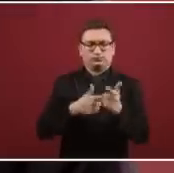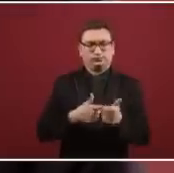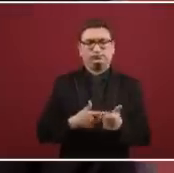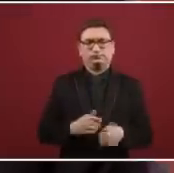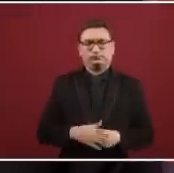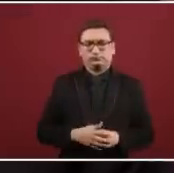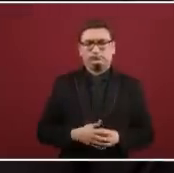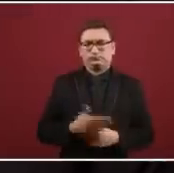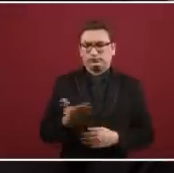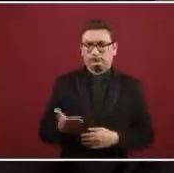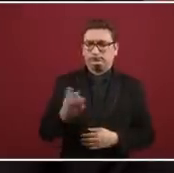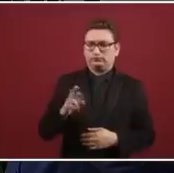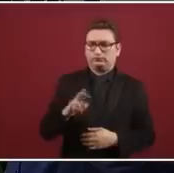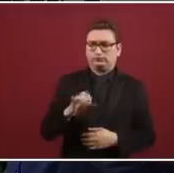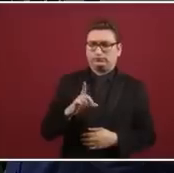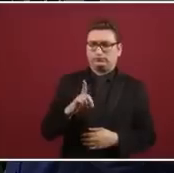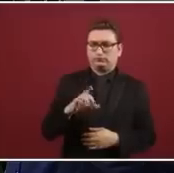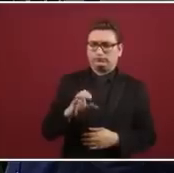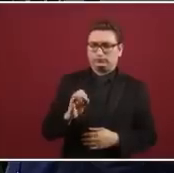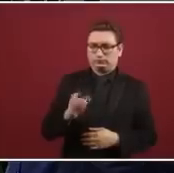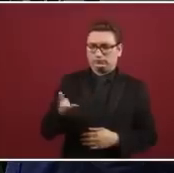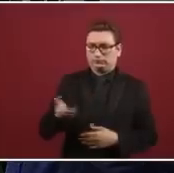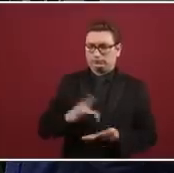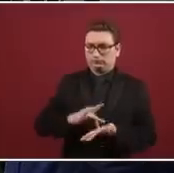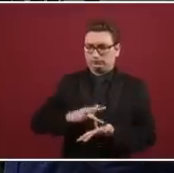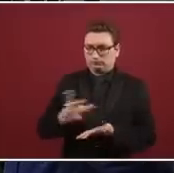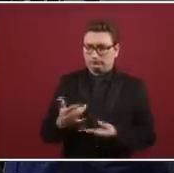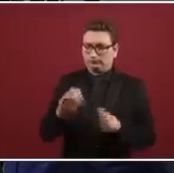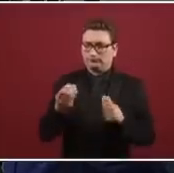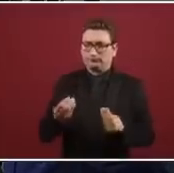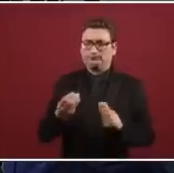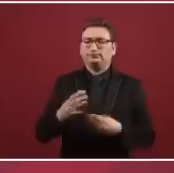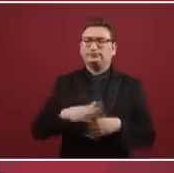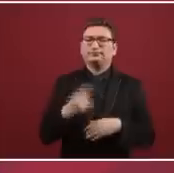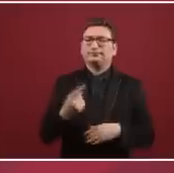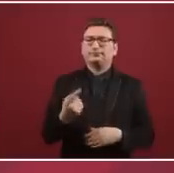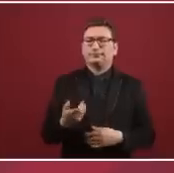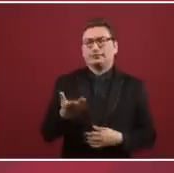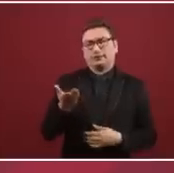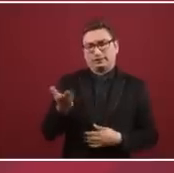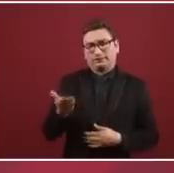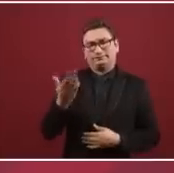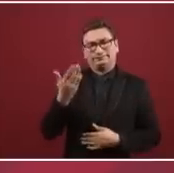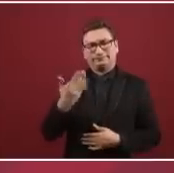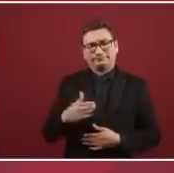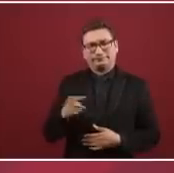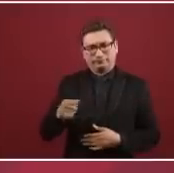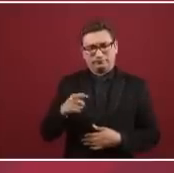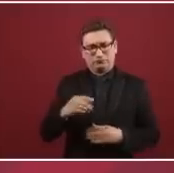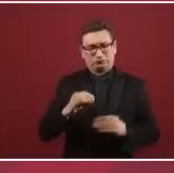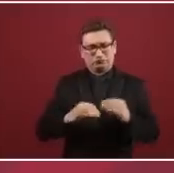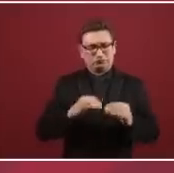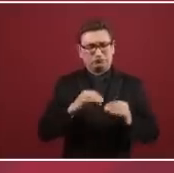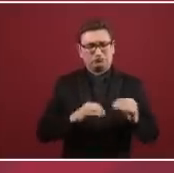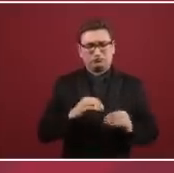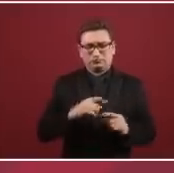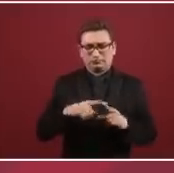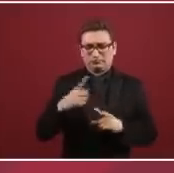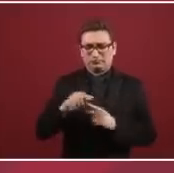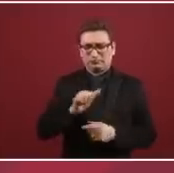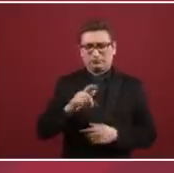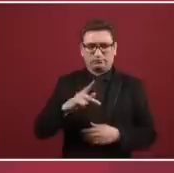mucho a Ricardo por la manera en que se lleva a cabo este